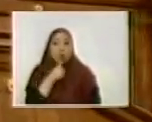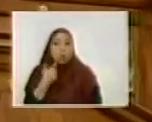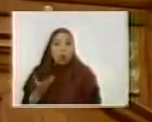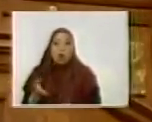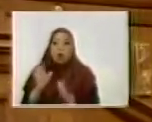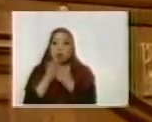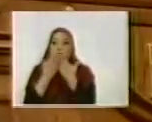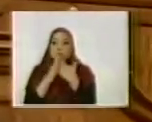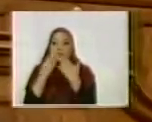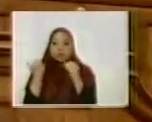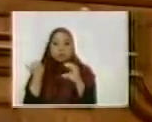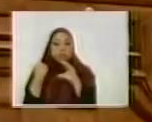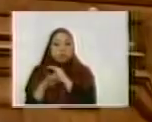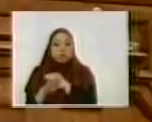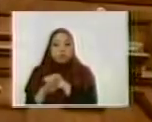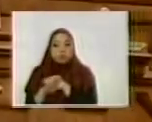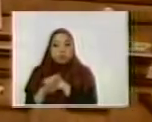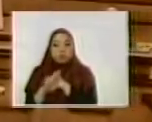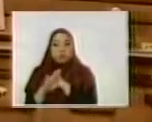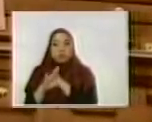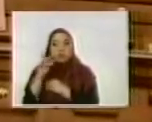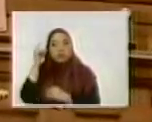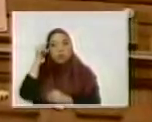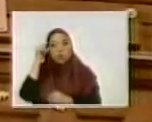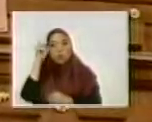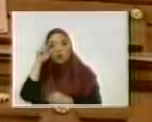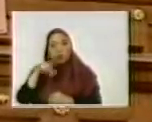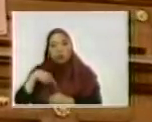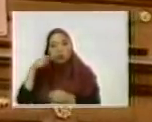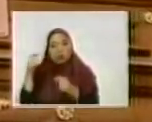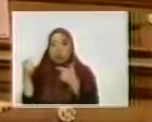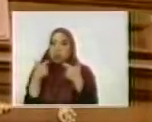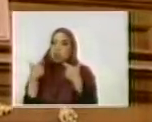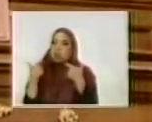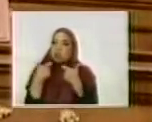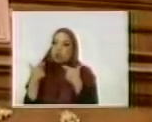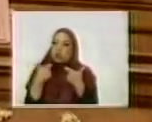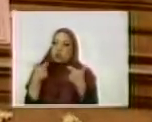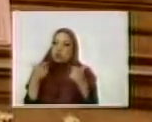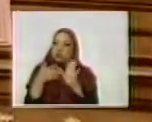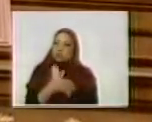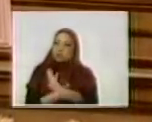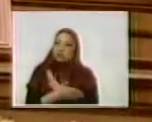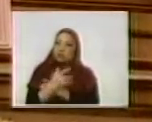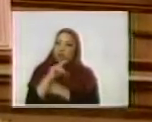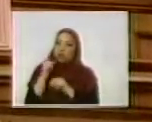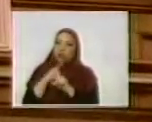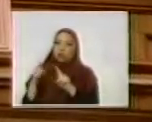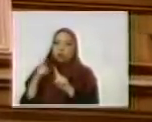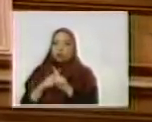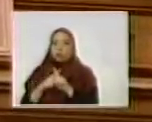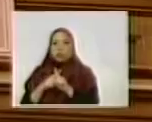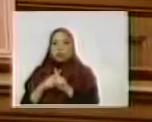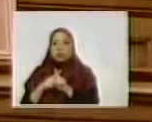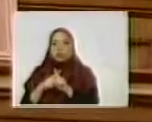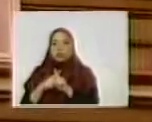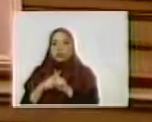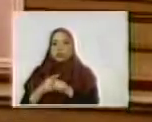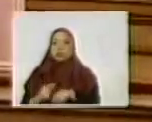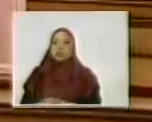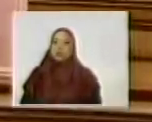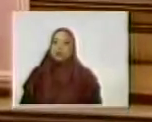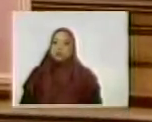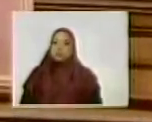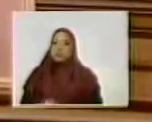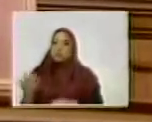mandó y a los pocos días estuvimos debatiendo sobre diversas circunstancias.